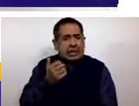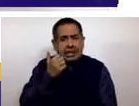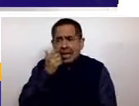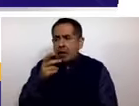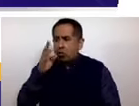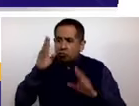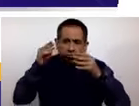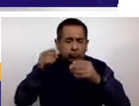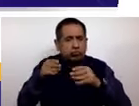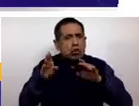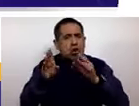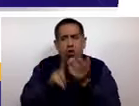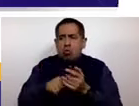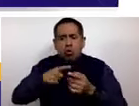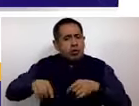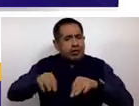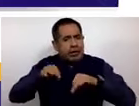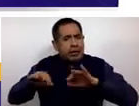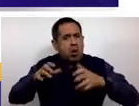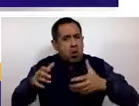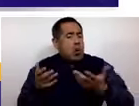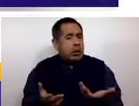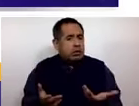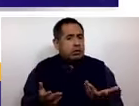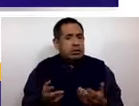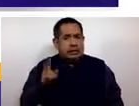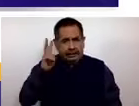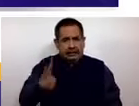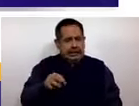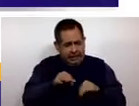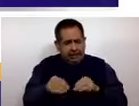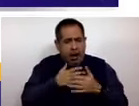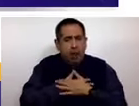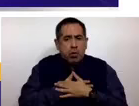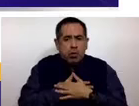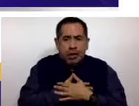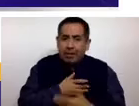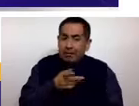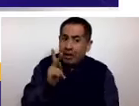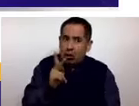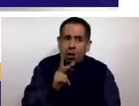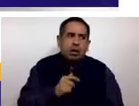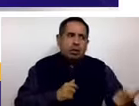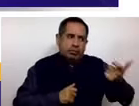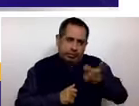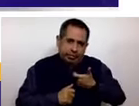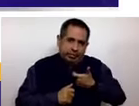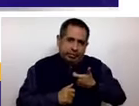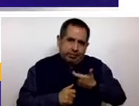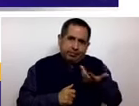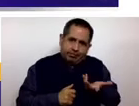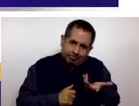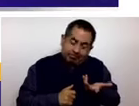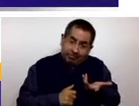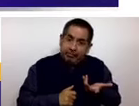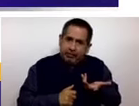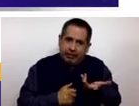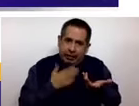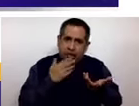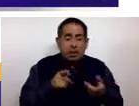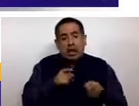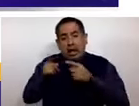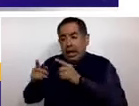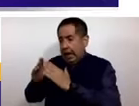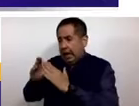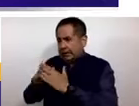qué es nuestra función, y lo hacemos con amor. Nada más que sí estamos remunerados y el trabajo con amor en casa no